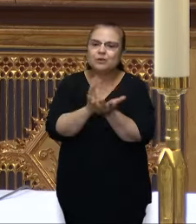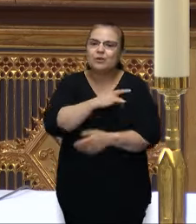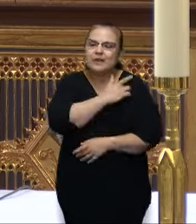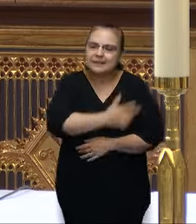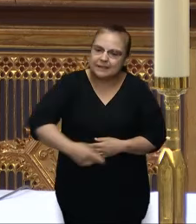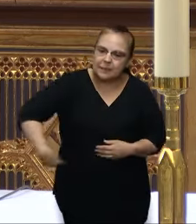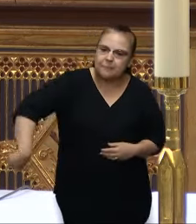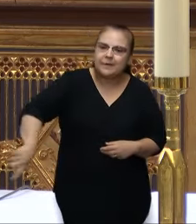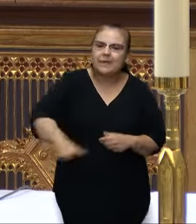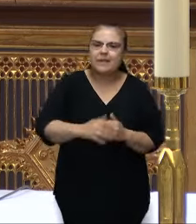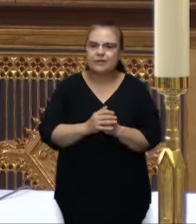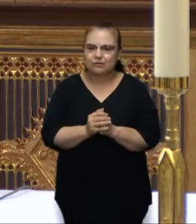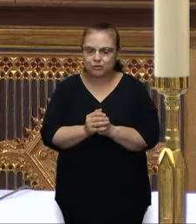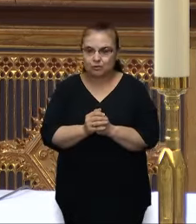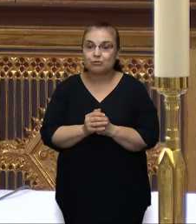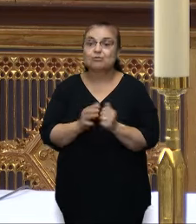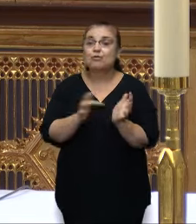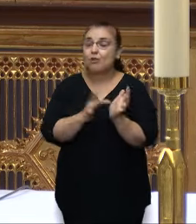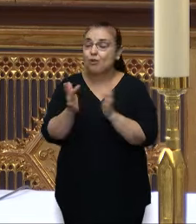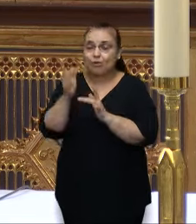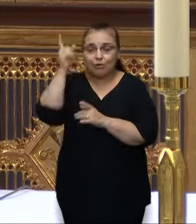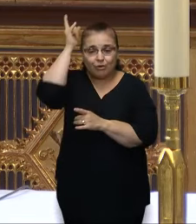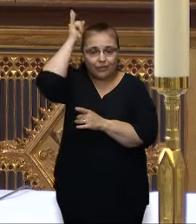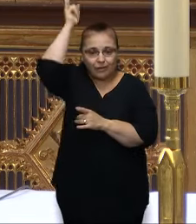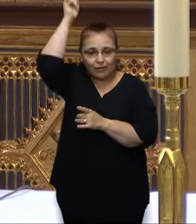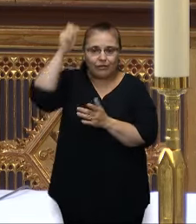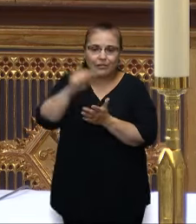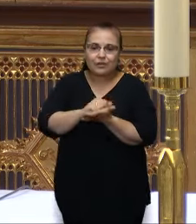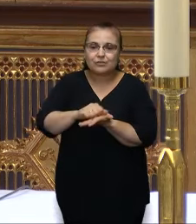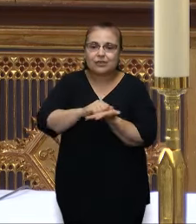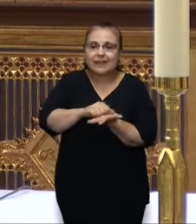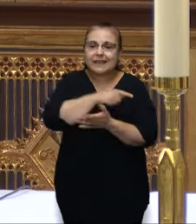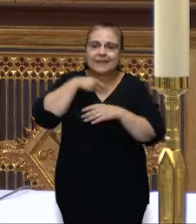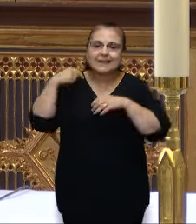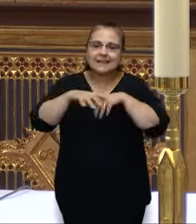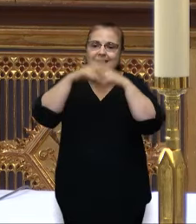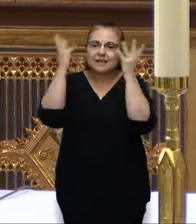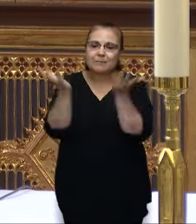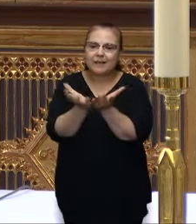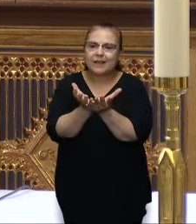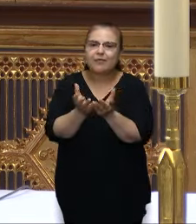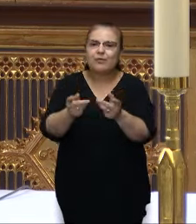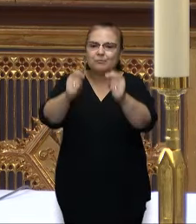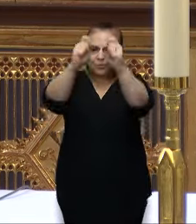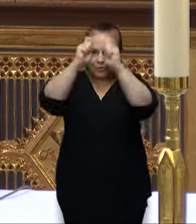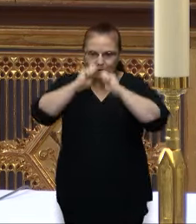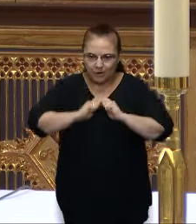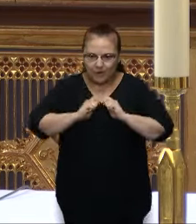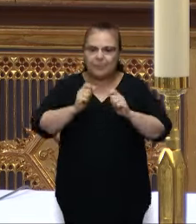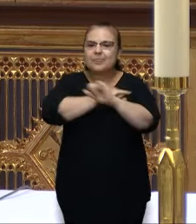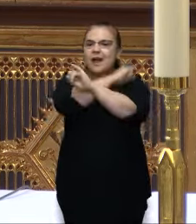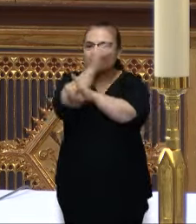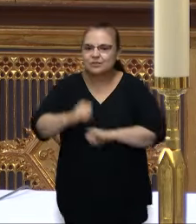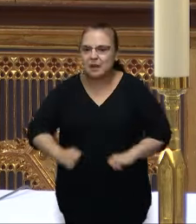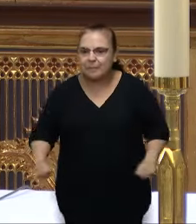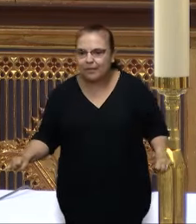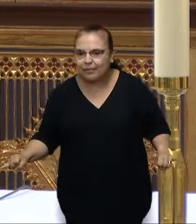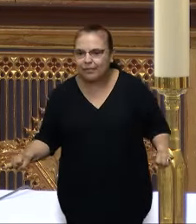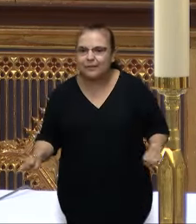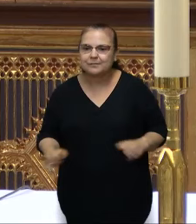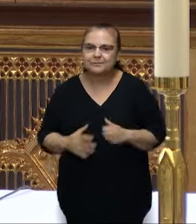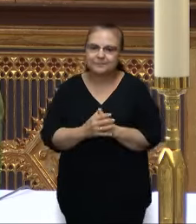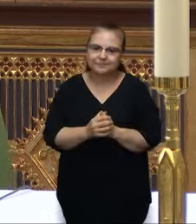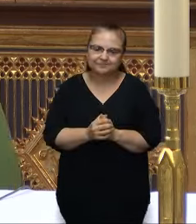del mundo ten piedad de nosotros Cordero de Dios que quitas el pecado del mundo danos La